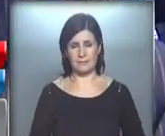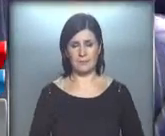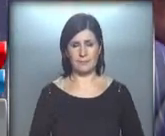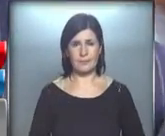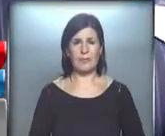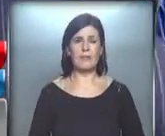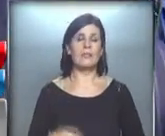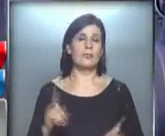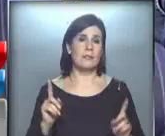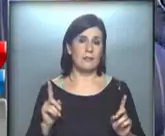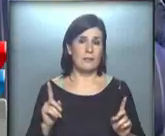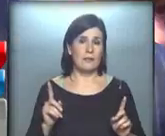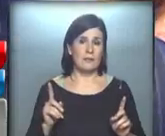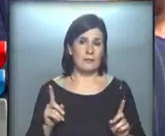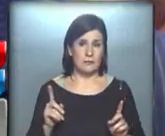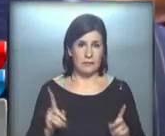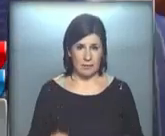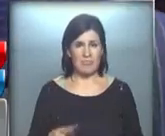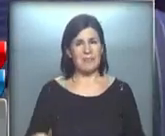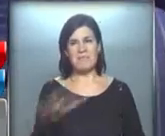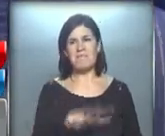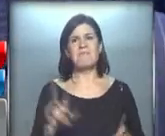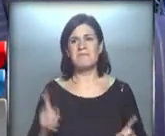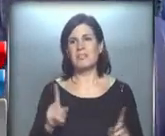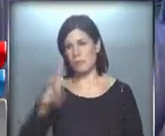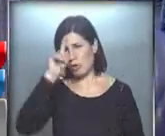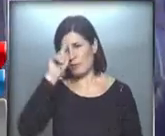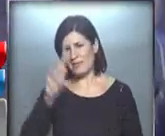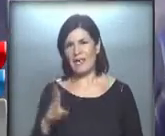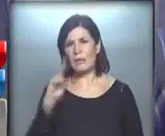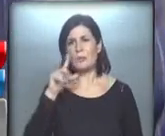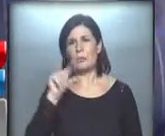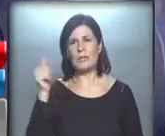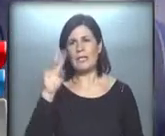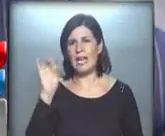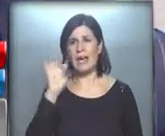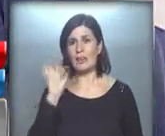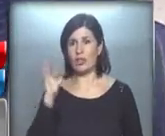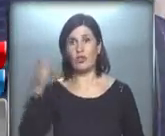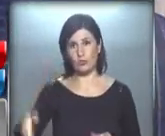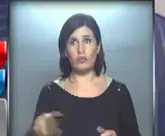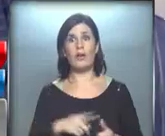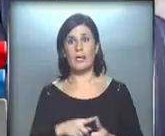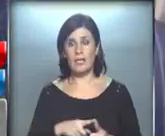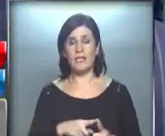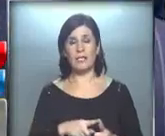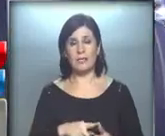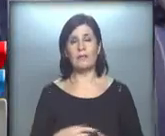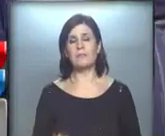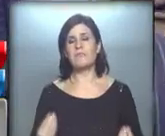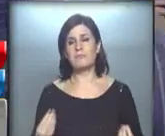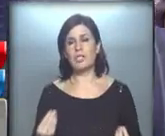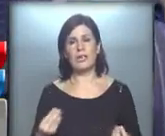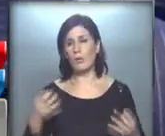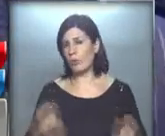está también en el lugar Bilardo, que está también allí en el sanatorio Mitre, porque bueno, esto se